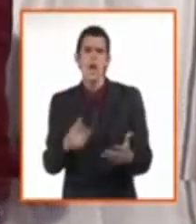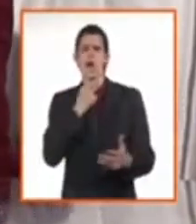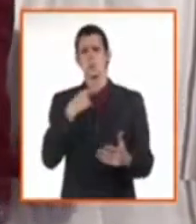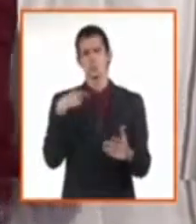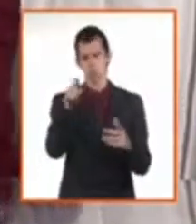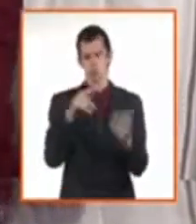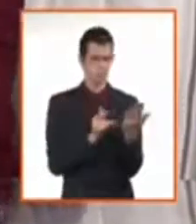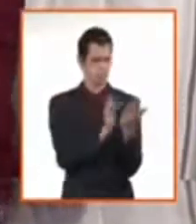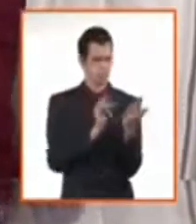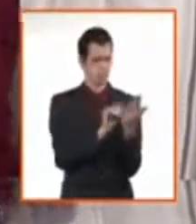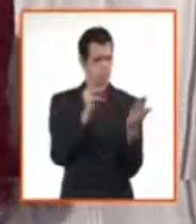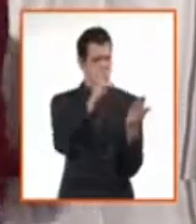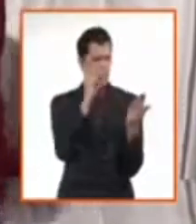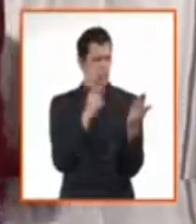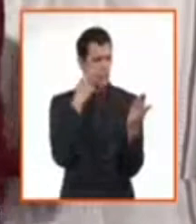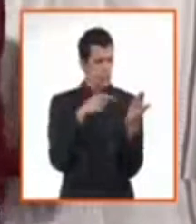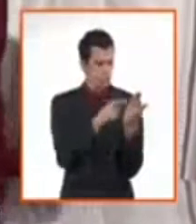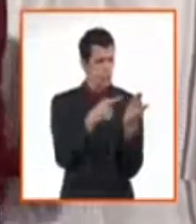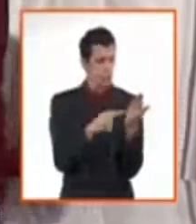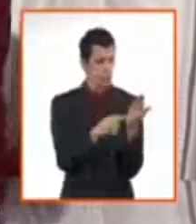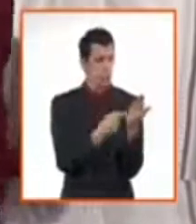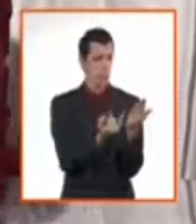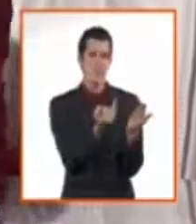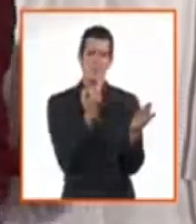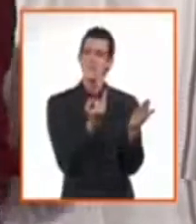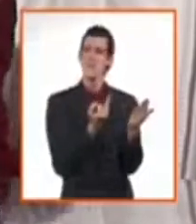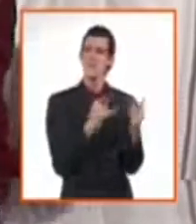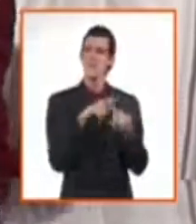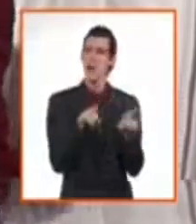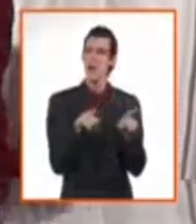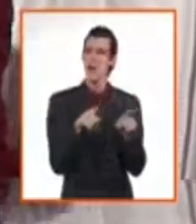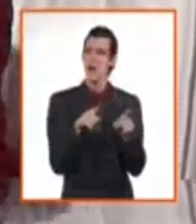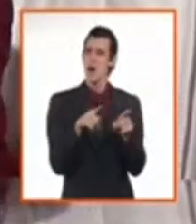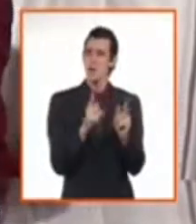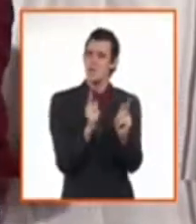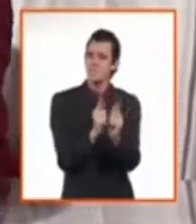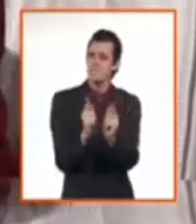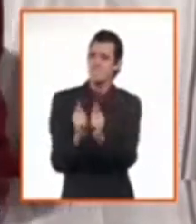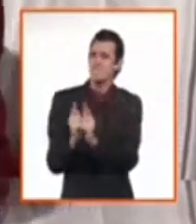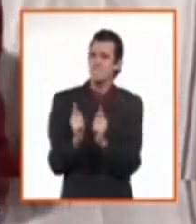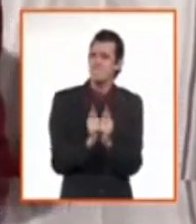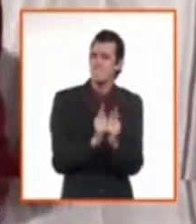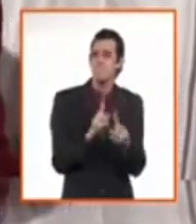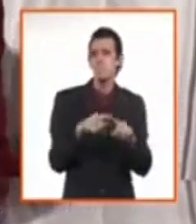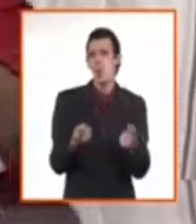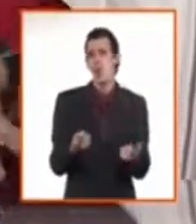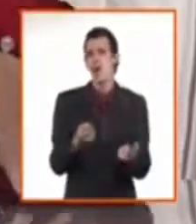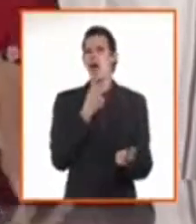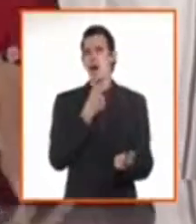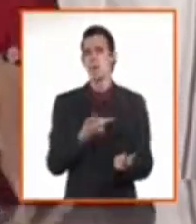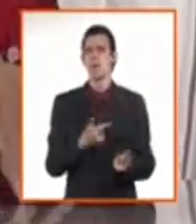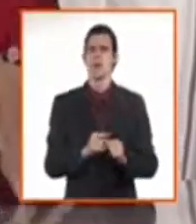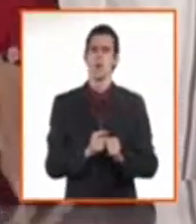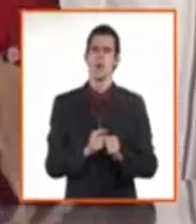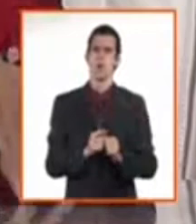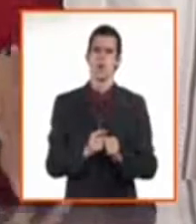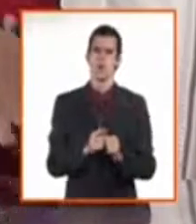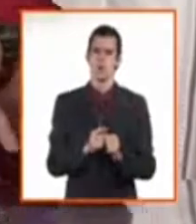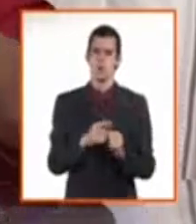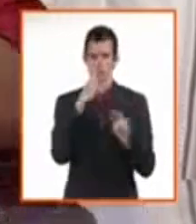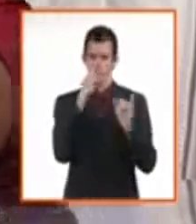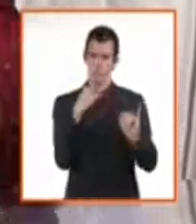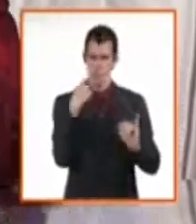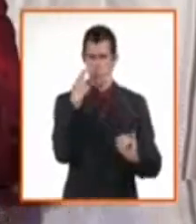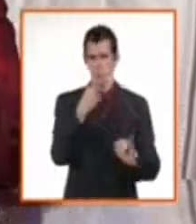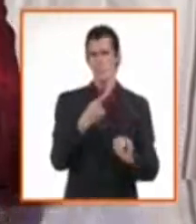estuvo proponiendo que a una plenaria de ese la valla by de lo invitó vamos a hablar de las cosas que tiene américa